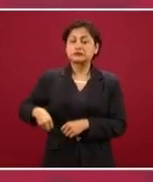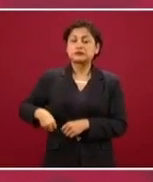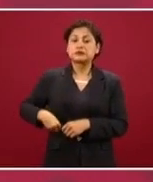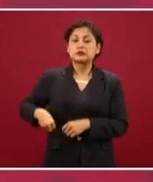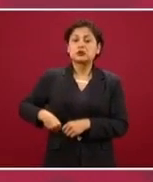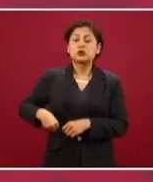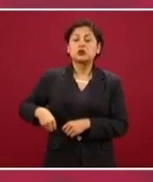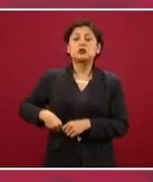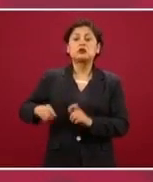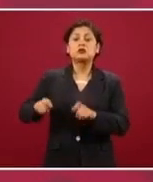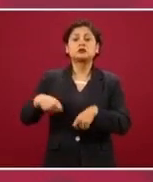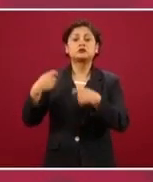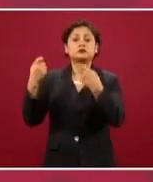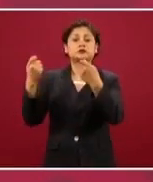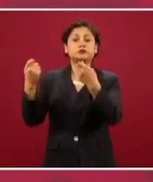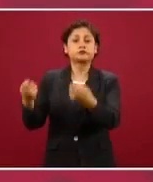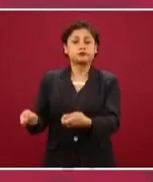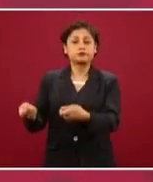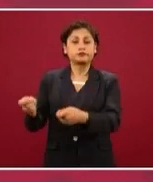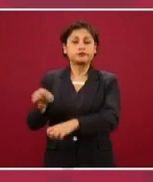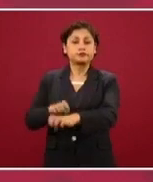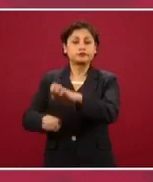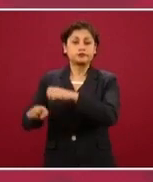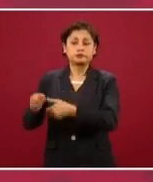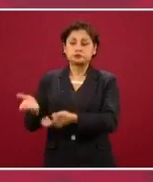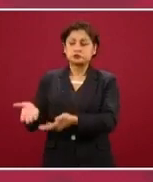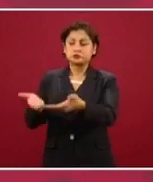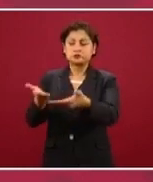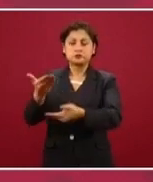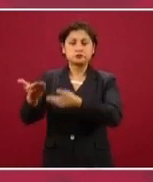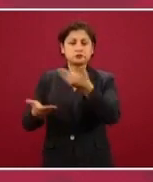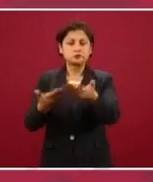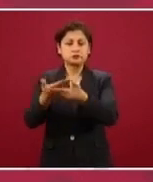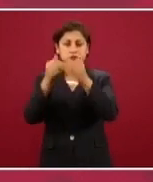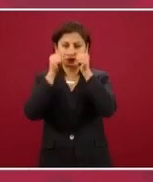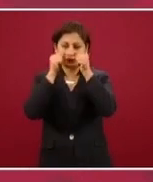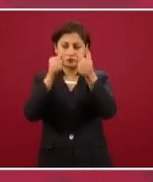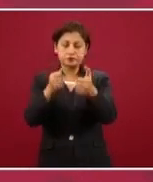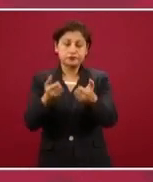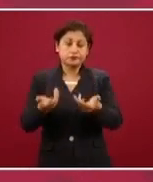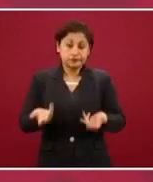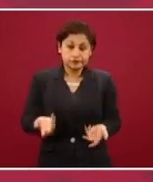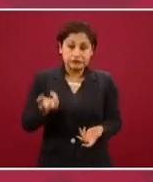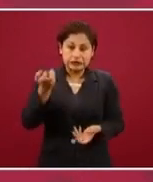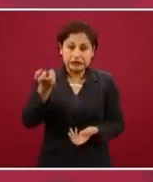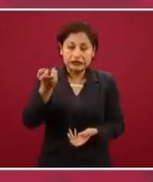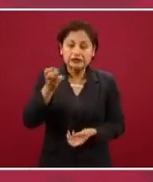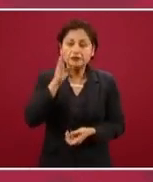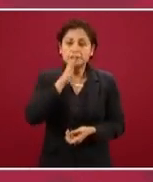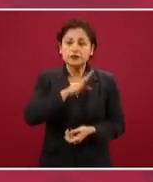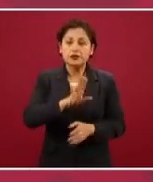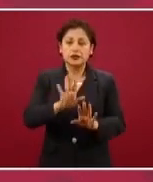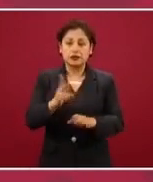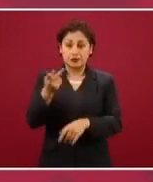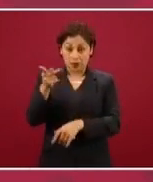Por subrogar los servicios. Pero no solo es eso. Cuando nosotros